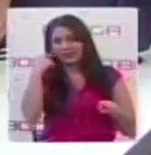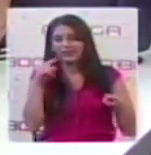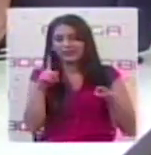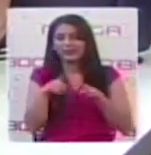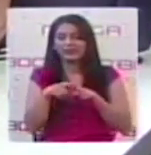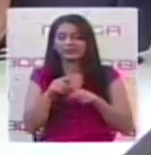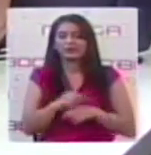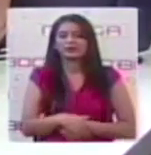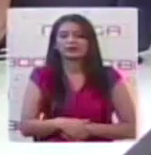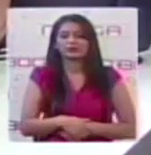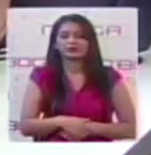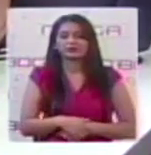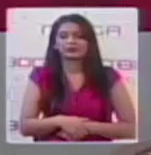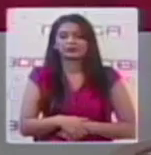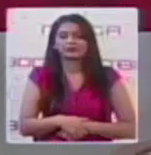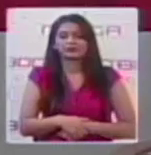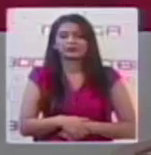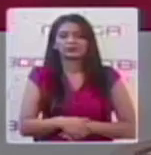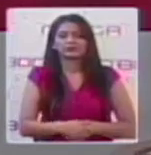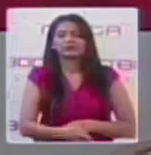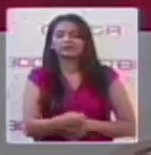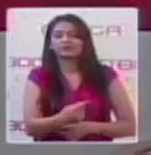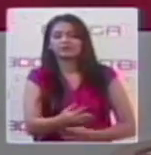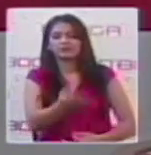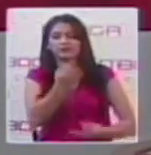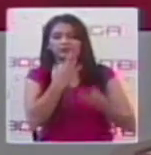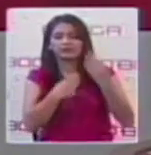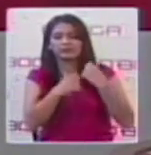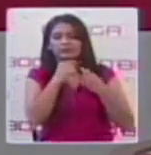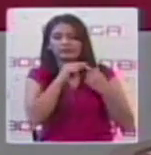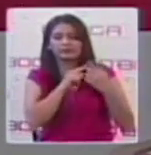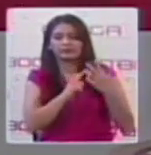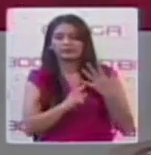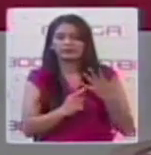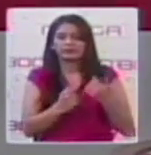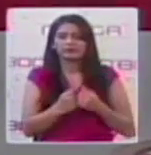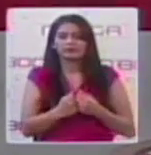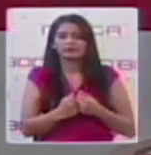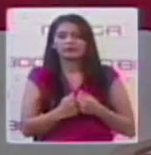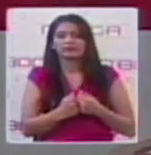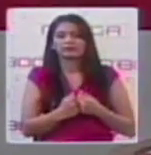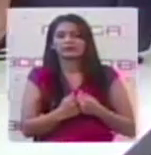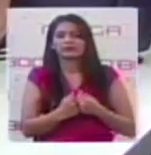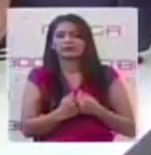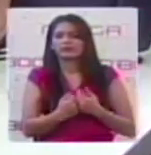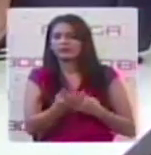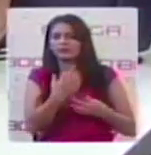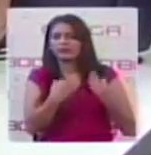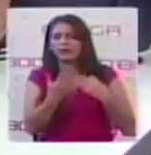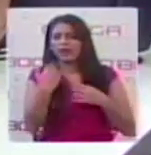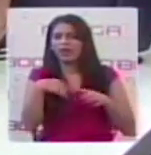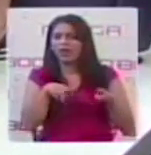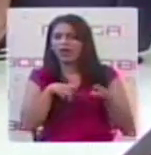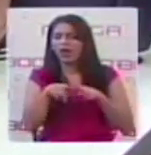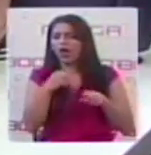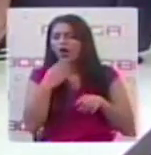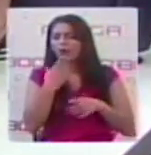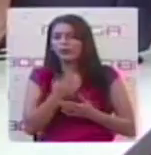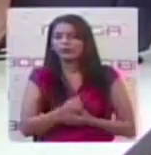vamos. Y basándose en todo esto que me está comentando pues usted que han hecho, ¿qué temas se desarrollaron en el torneo, en este de